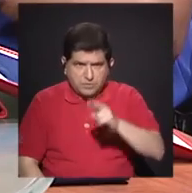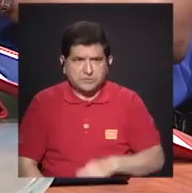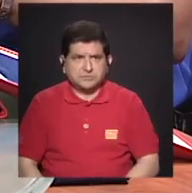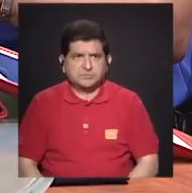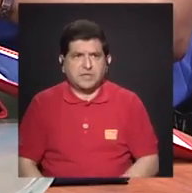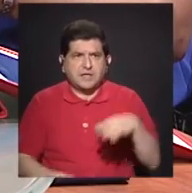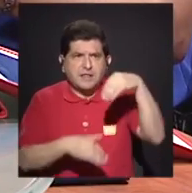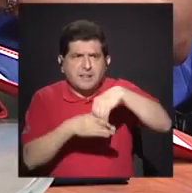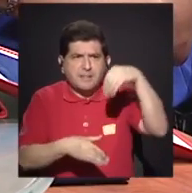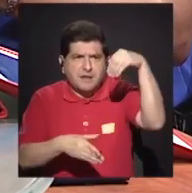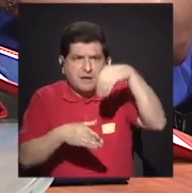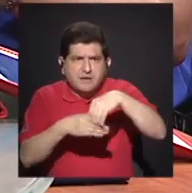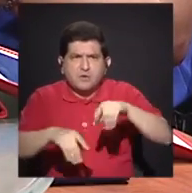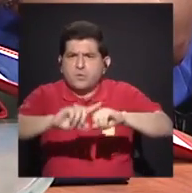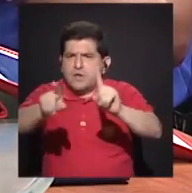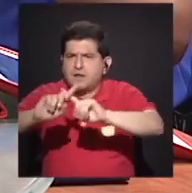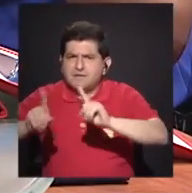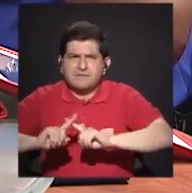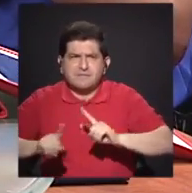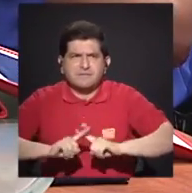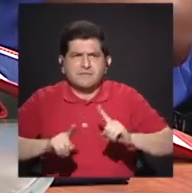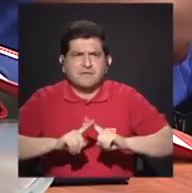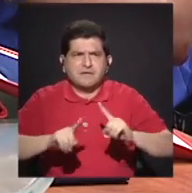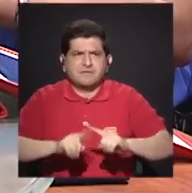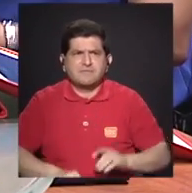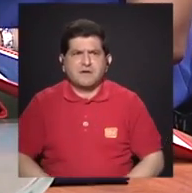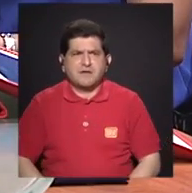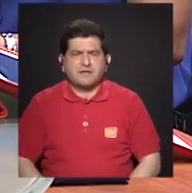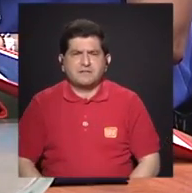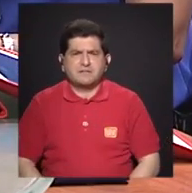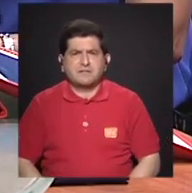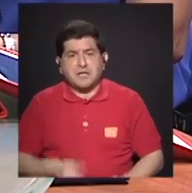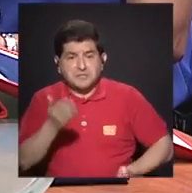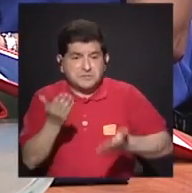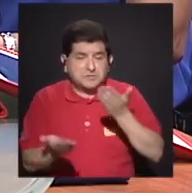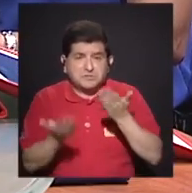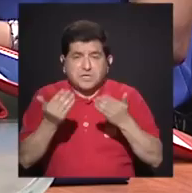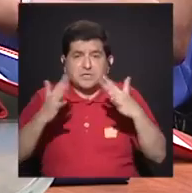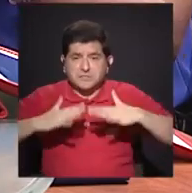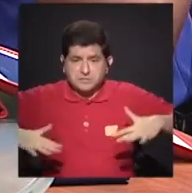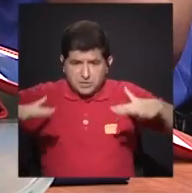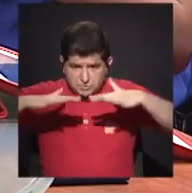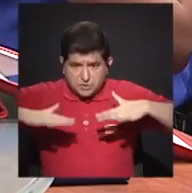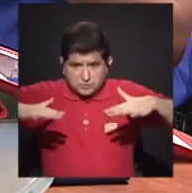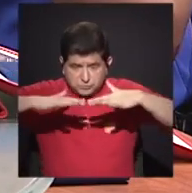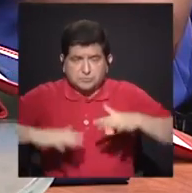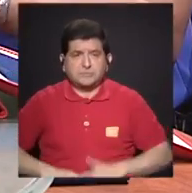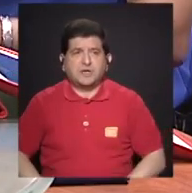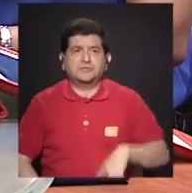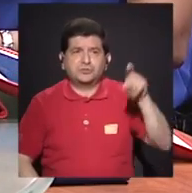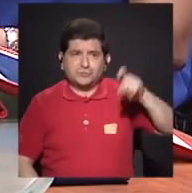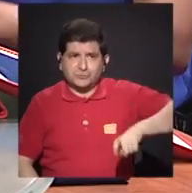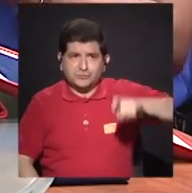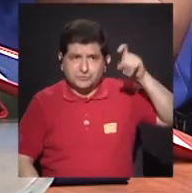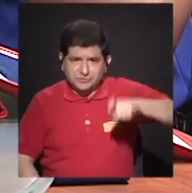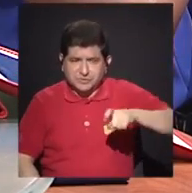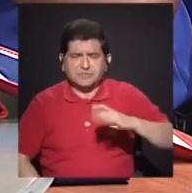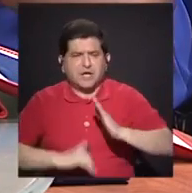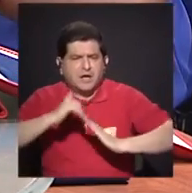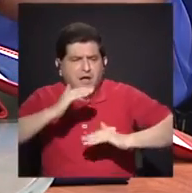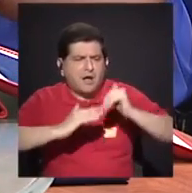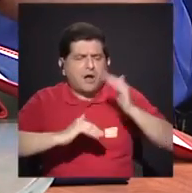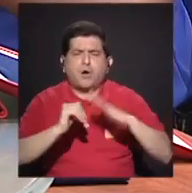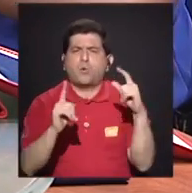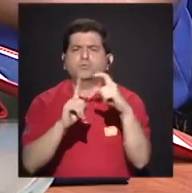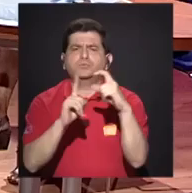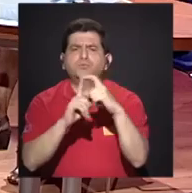hemos incluido una serie de, hemos ido incursionando en una serie de espacios que entonces requieren que se construyan